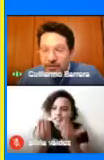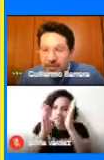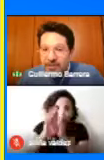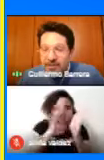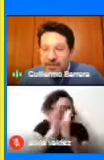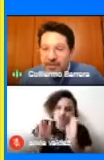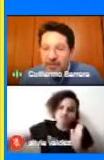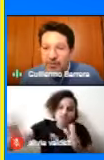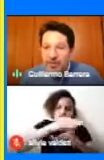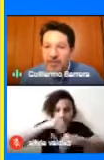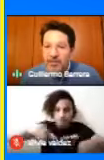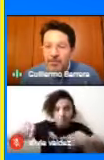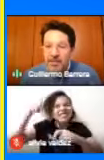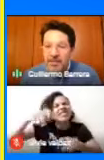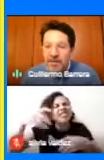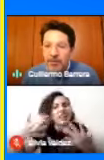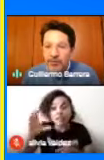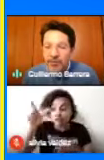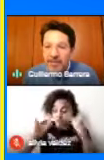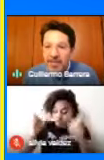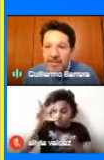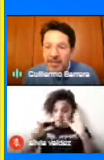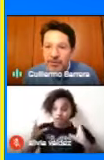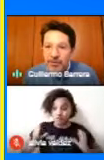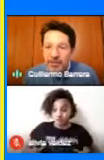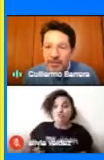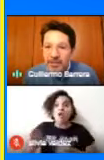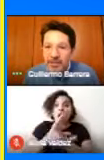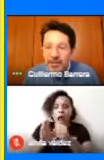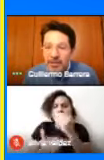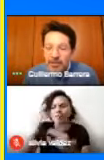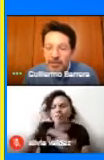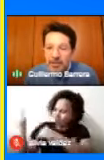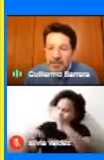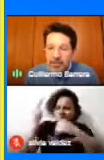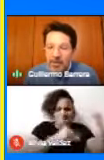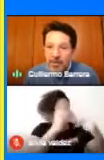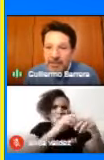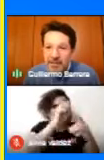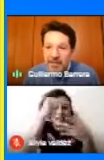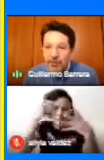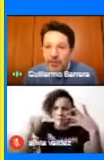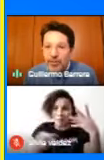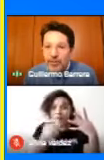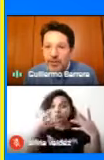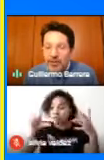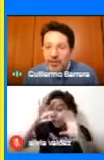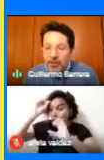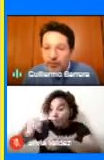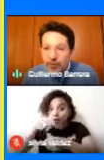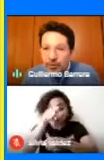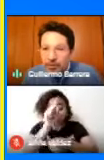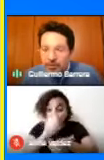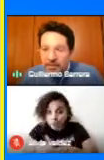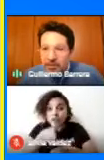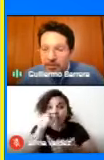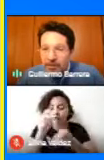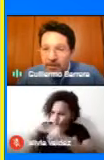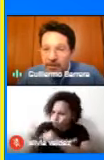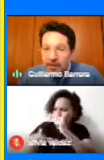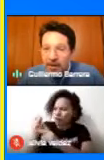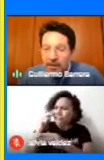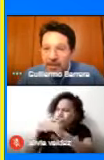territorio. Se necesita que los ciudadanos empiecen a construir estas nociones, porque si son capaces de construir